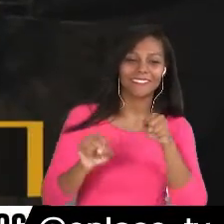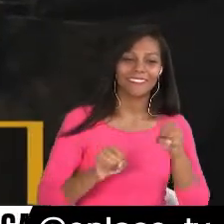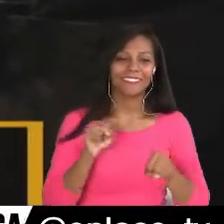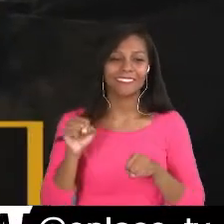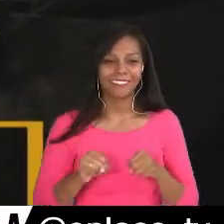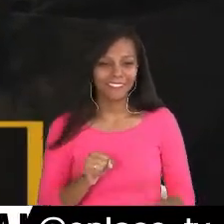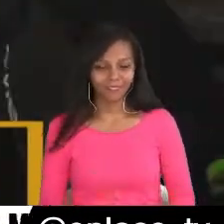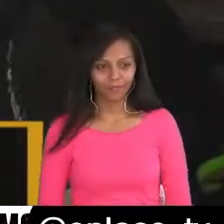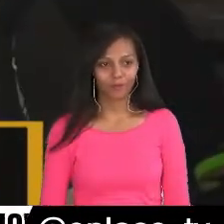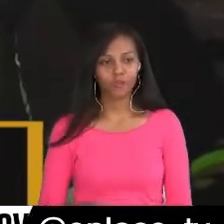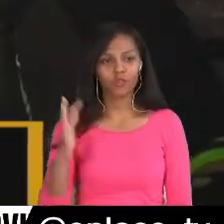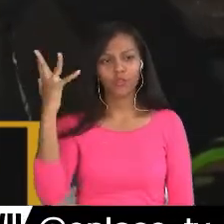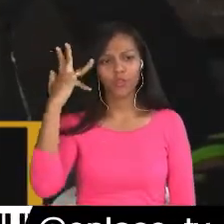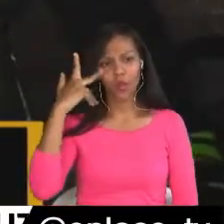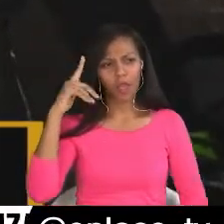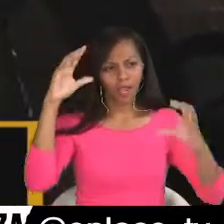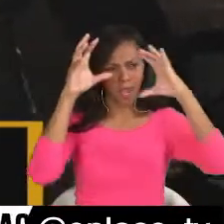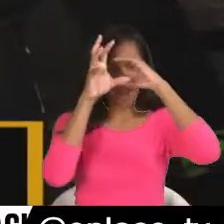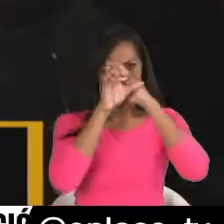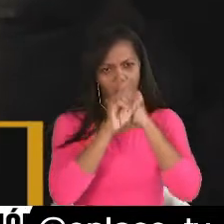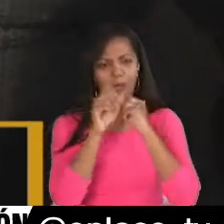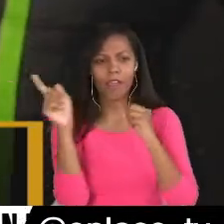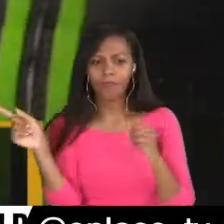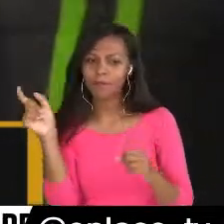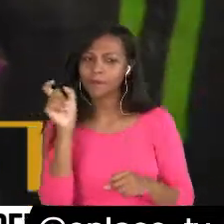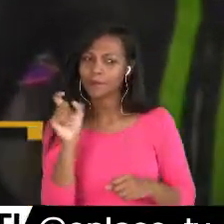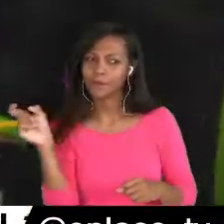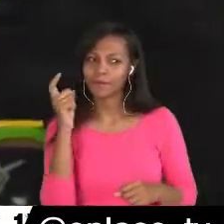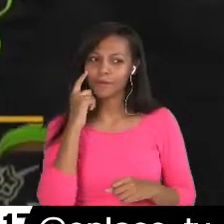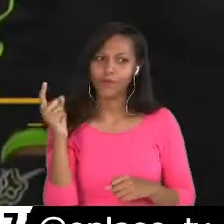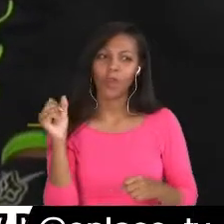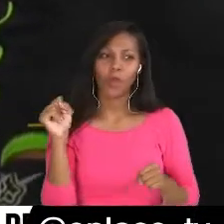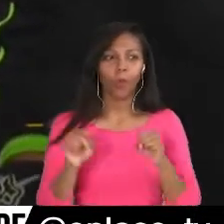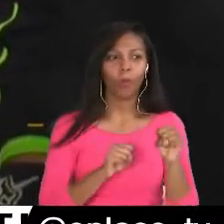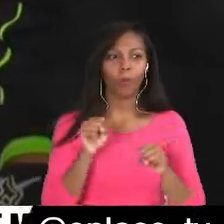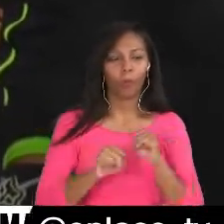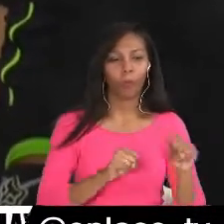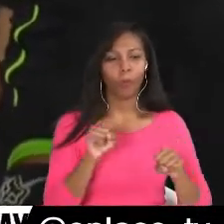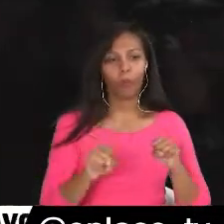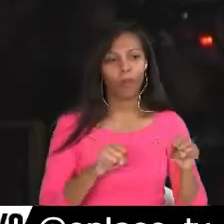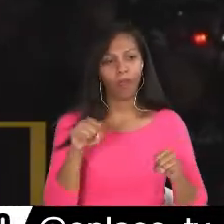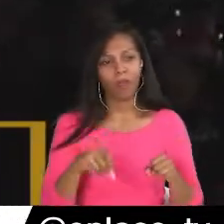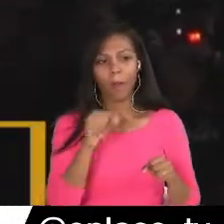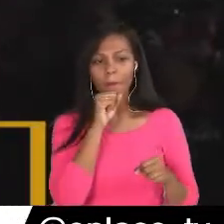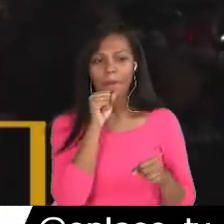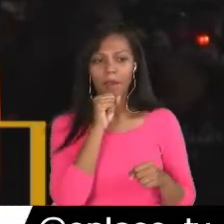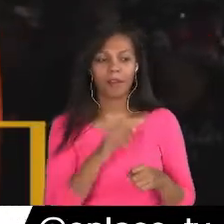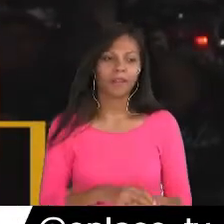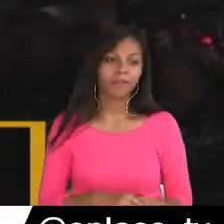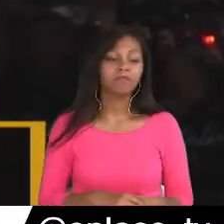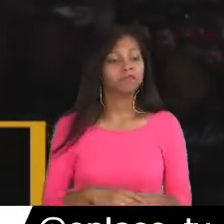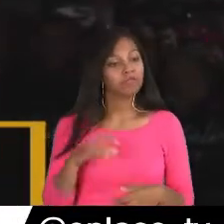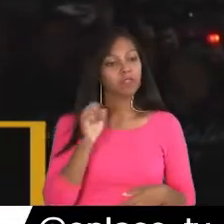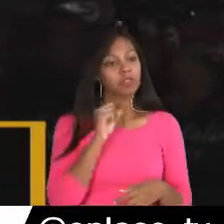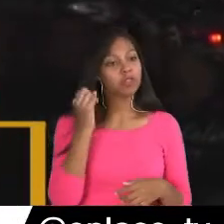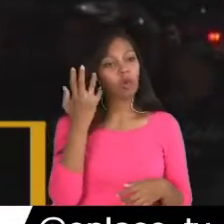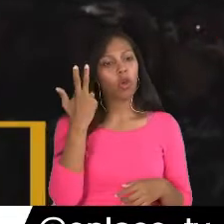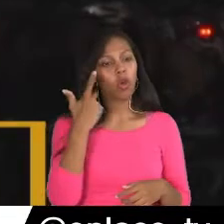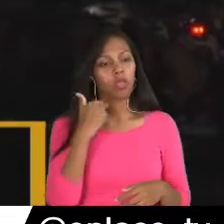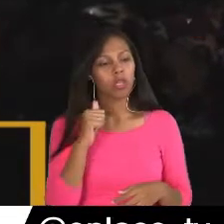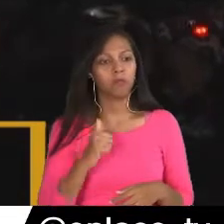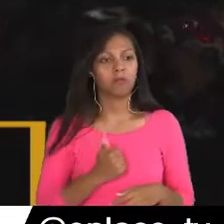Pedaleando todas las noches, estos ciclistas recorren gran parte de la ciudad y la región. La idea de nosotros es salir a pedalear toda la noche por las